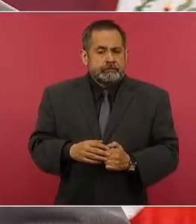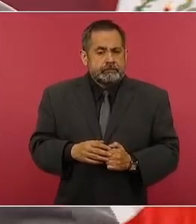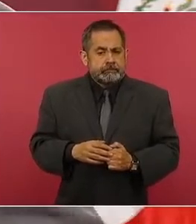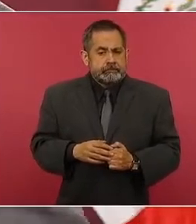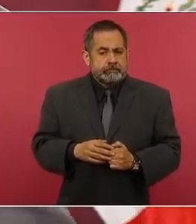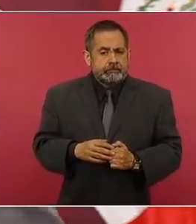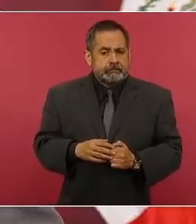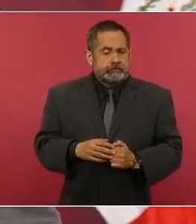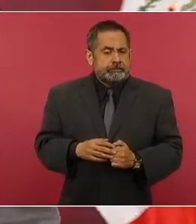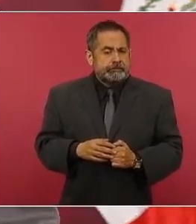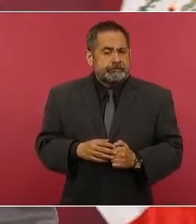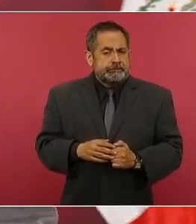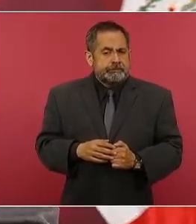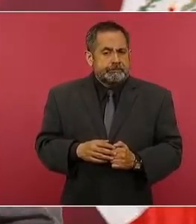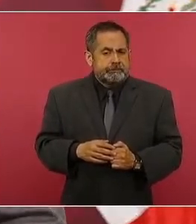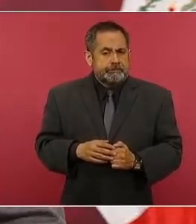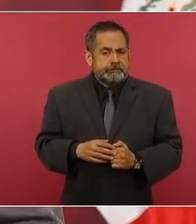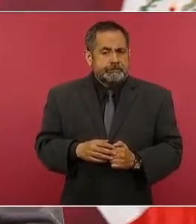el